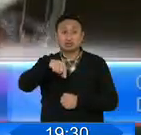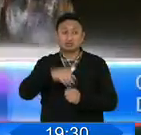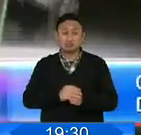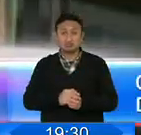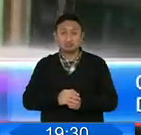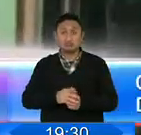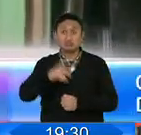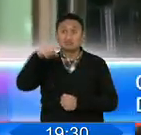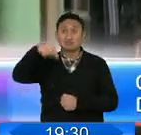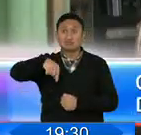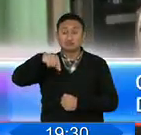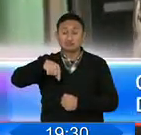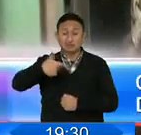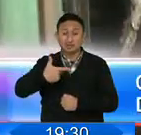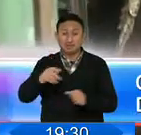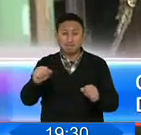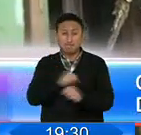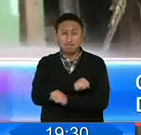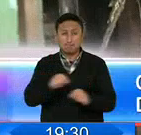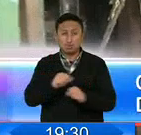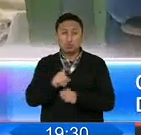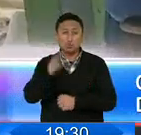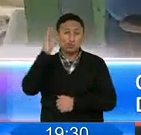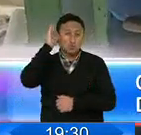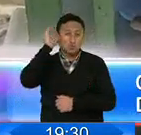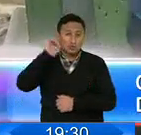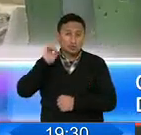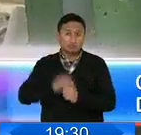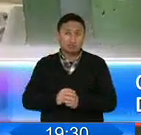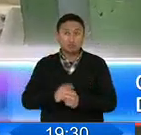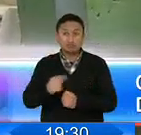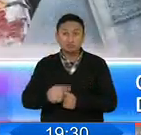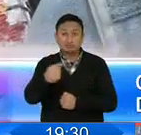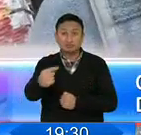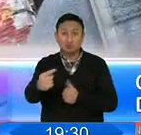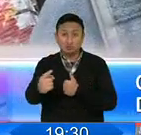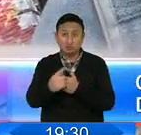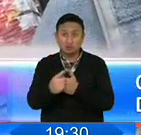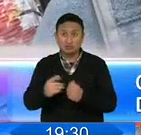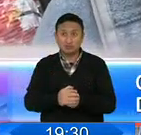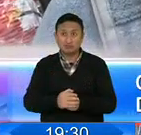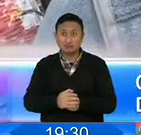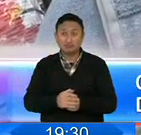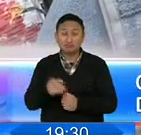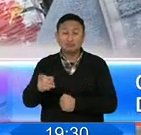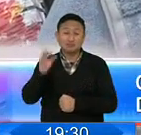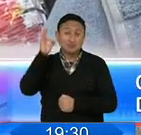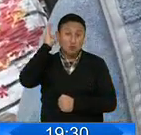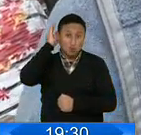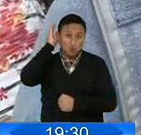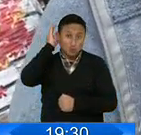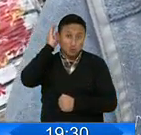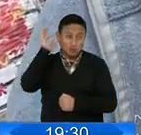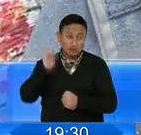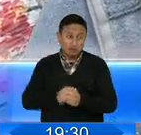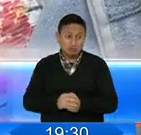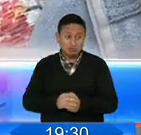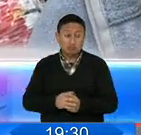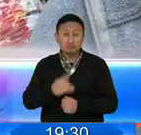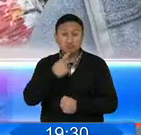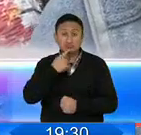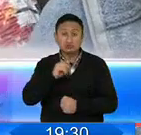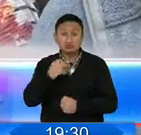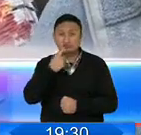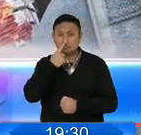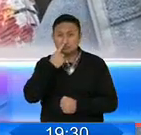de este pequeño cuarto que renta una mujer y que queda frente al suyo. La señora Asado dice que se ha estado oyendo el